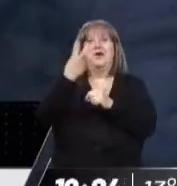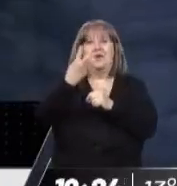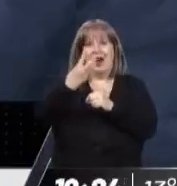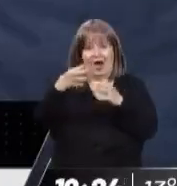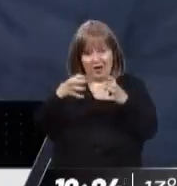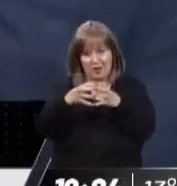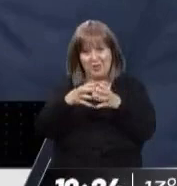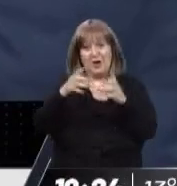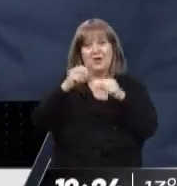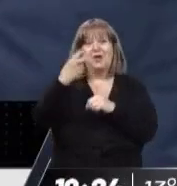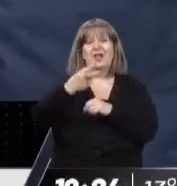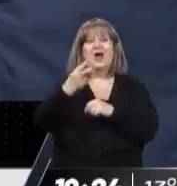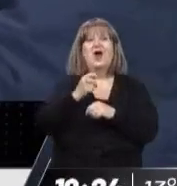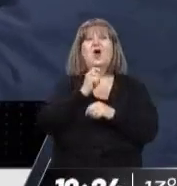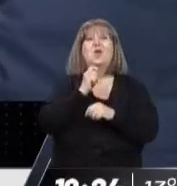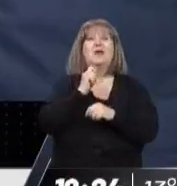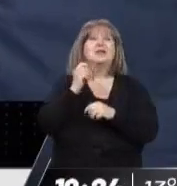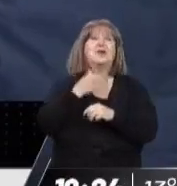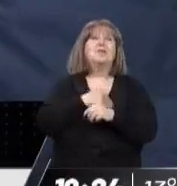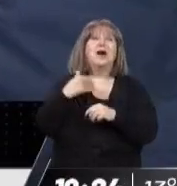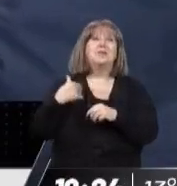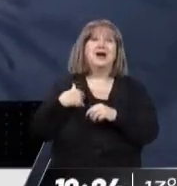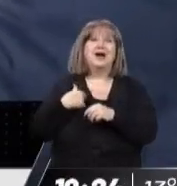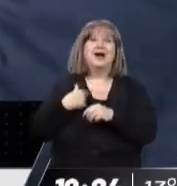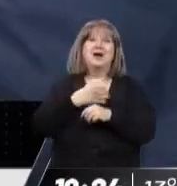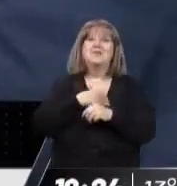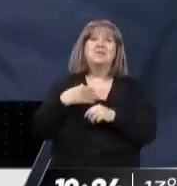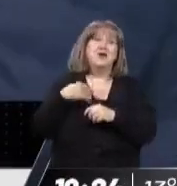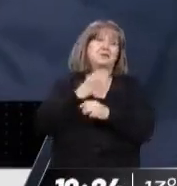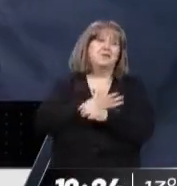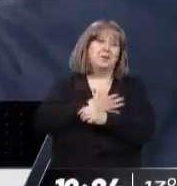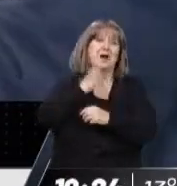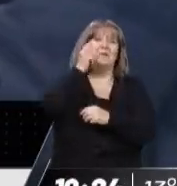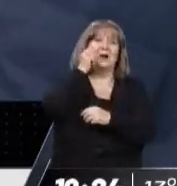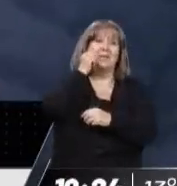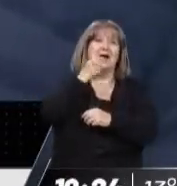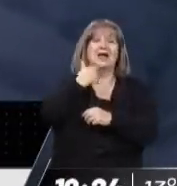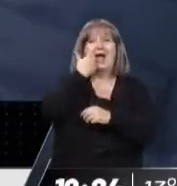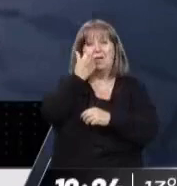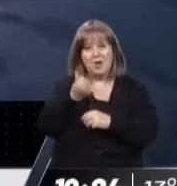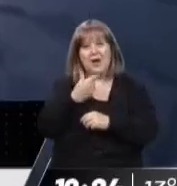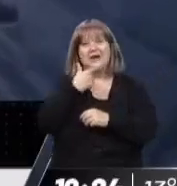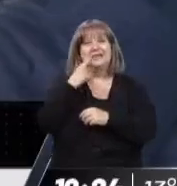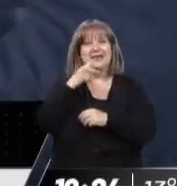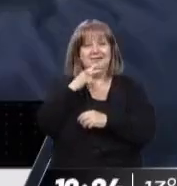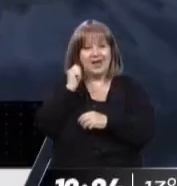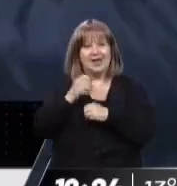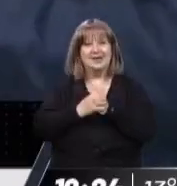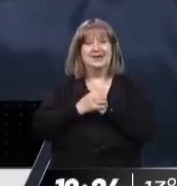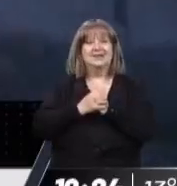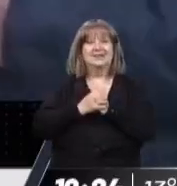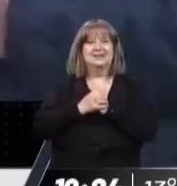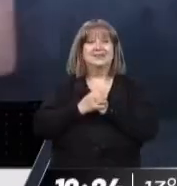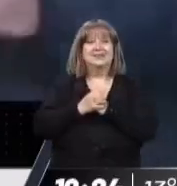el vivo y nos quedamos hasta un las 2. Un beso para mi mamá, mami. Si me está viendo esto, te amo. Y a mi papá. Y a mi abuela Silvia. Y a mi abuela no, y a mi abuela